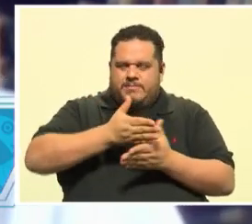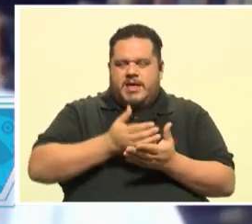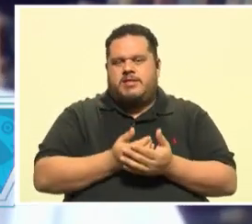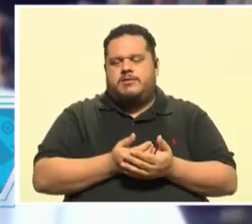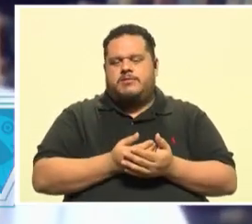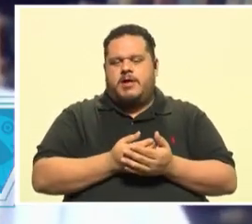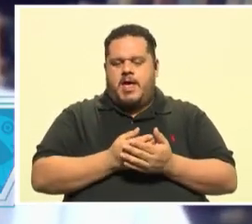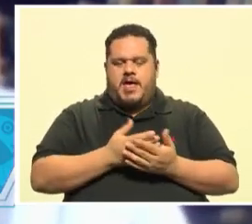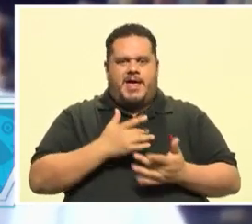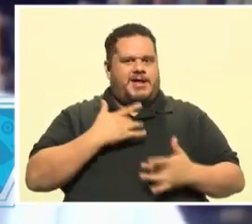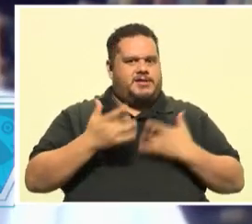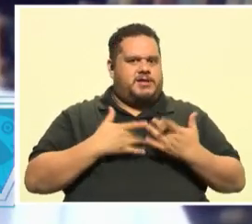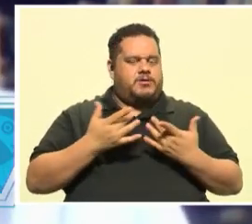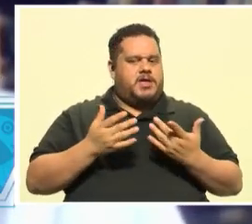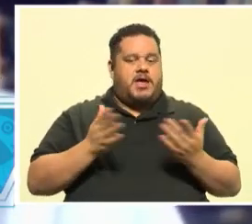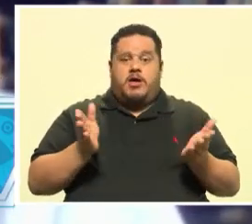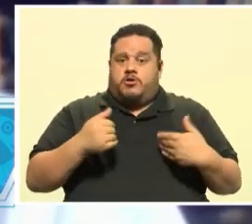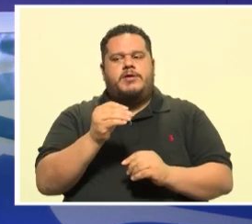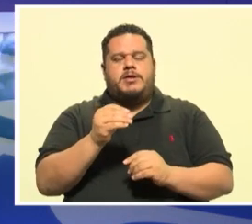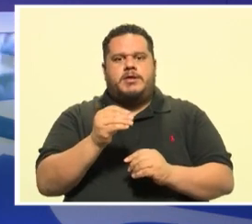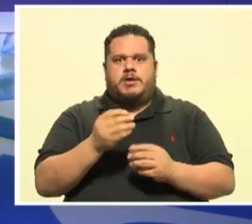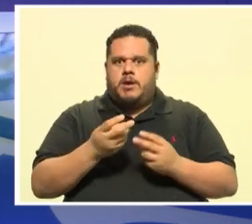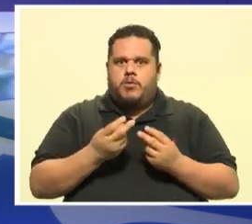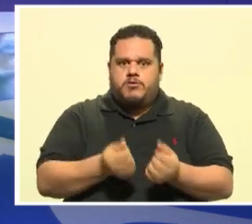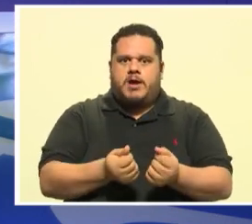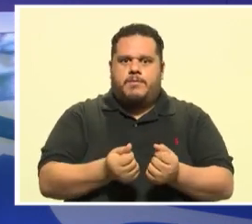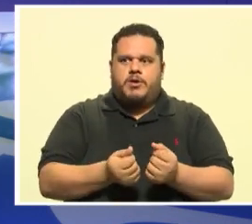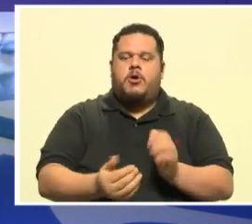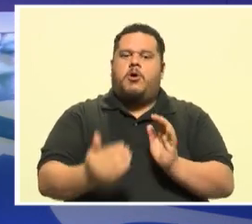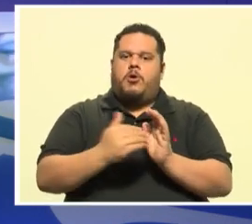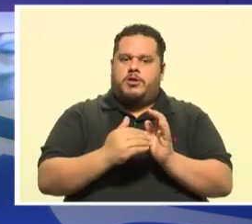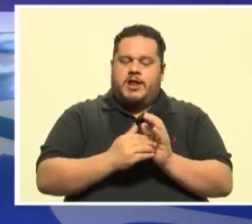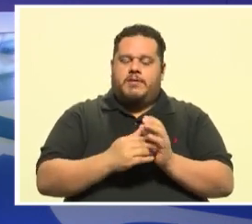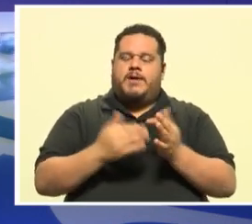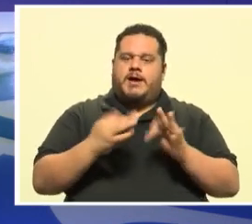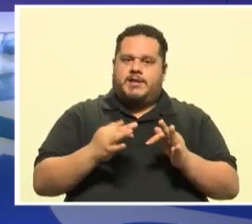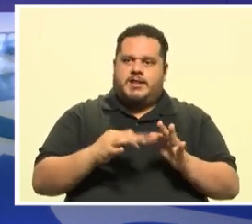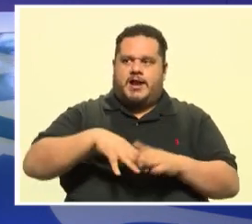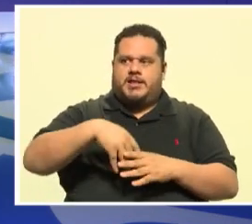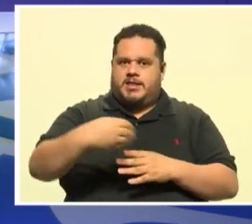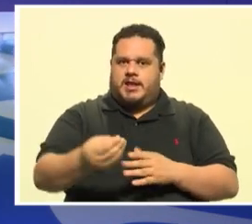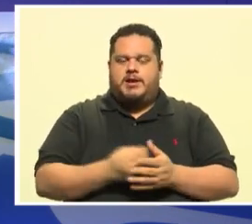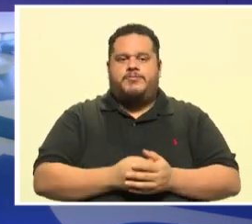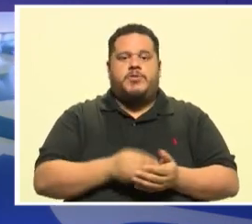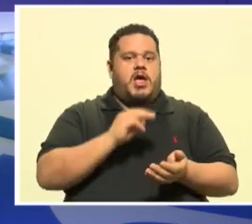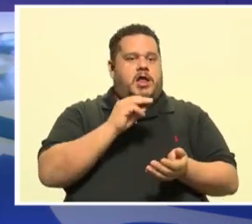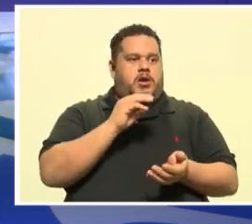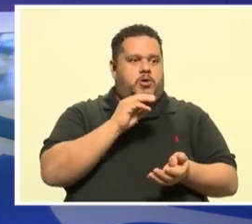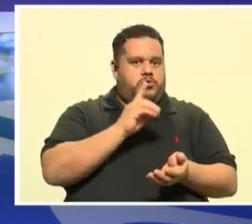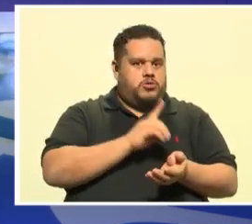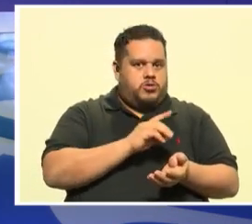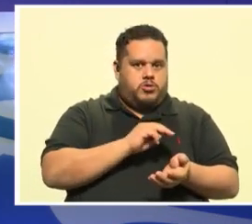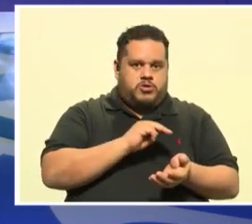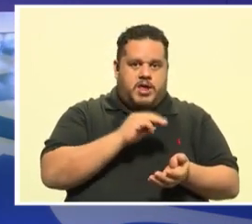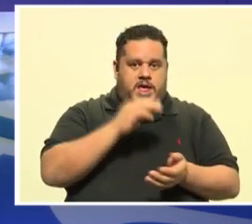vernos, escucharnos en Canal 13. Doctor Sandoval, el virus no respeta fronteras, pero los